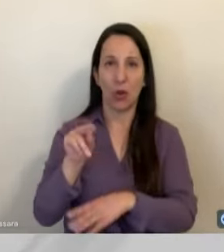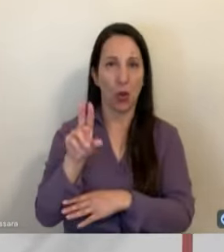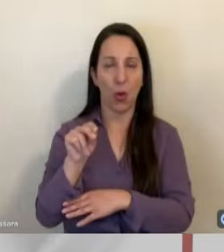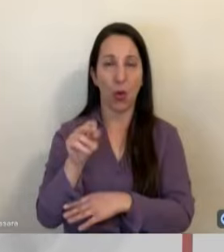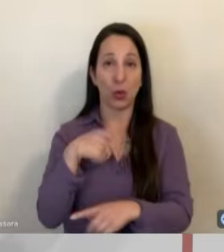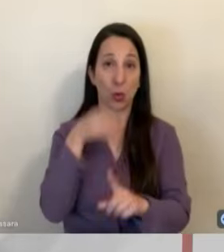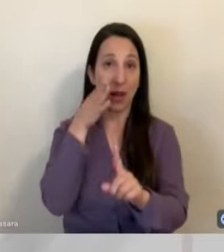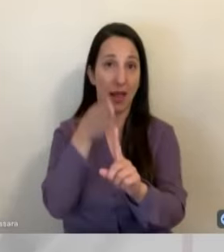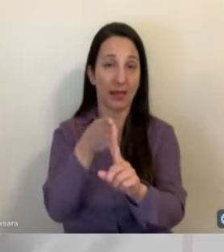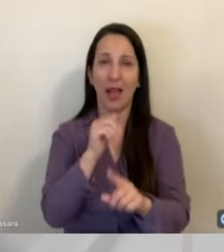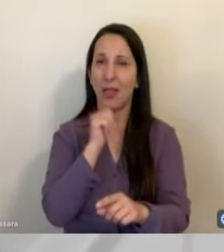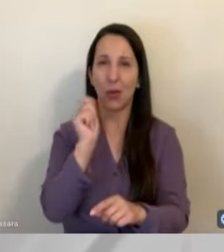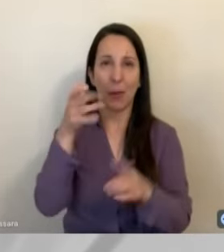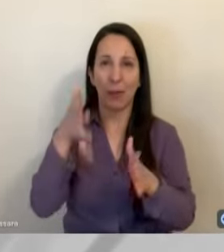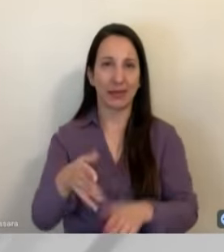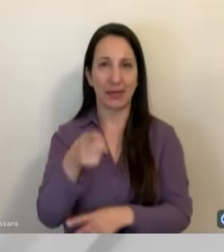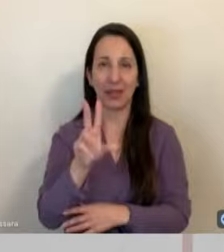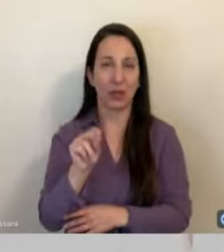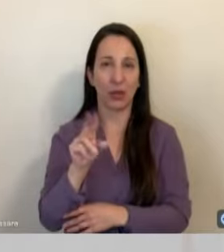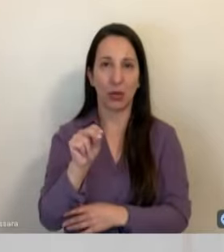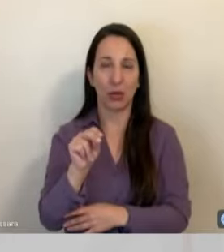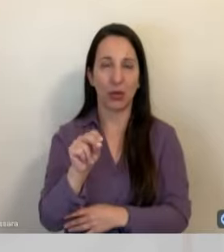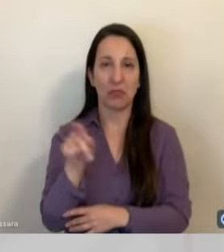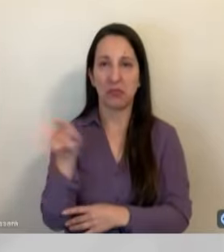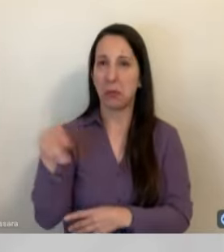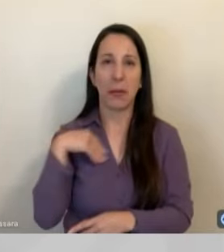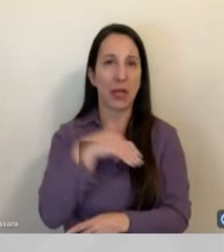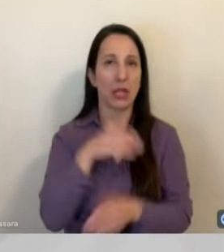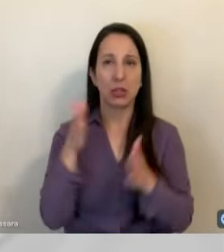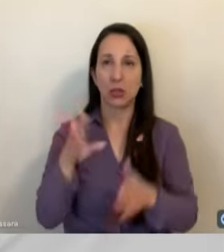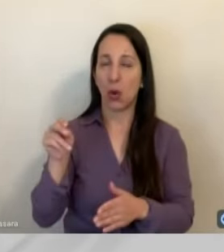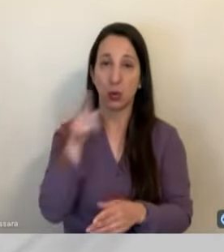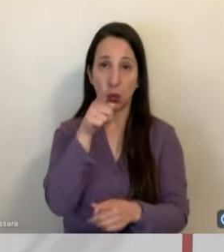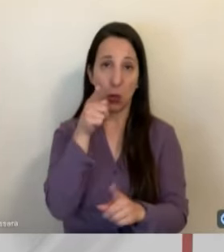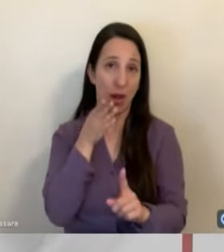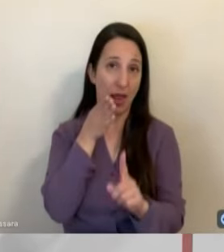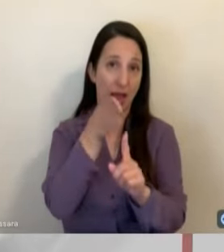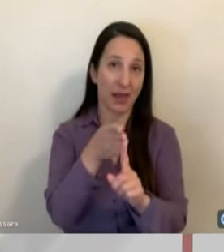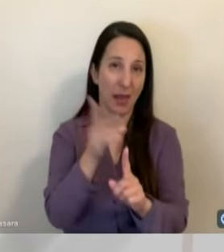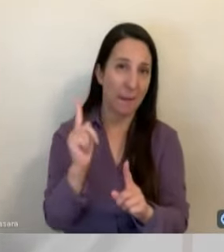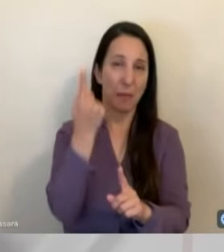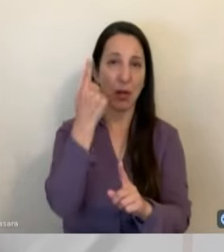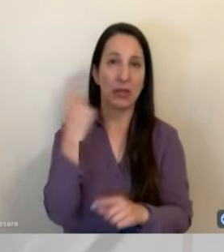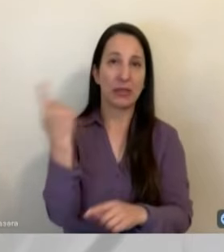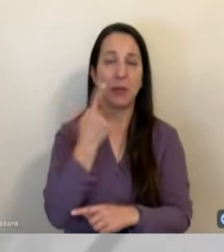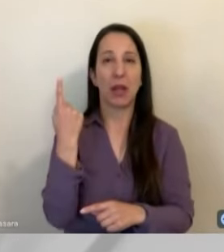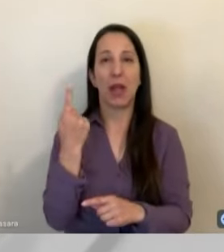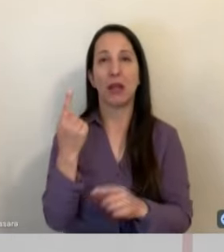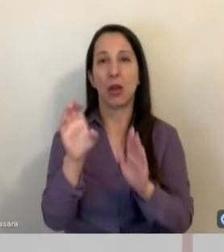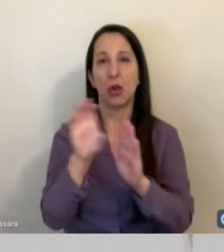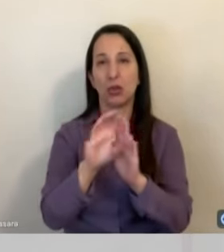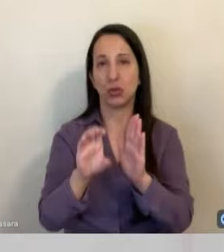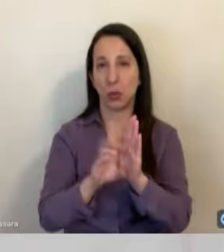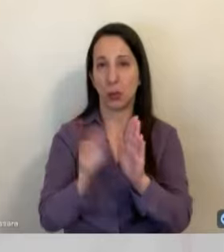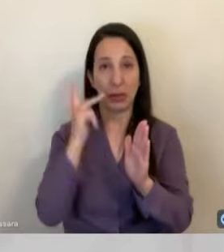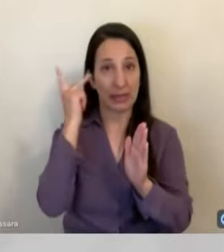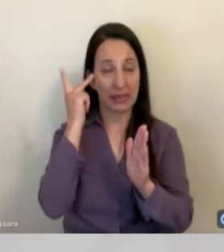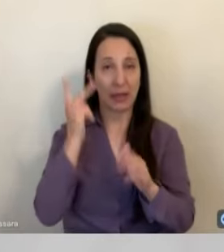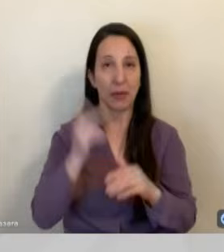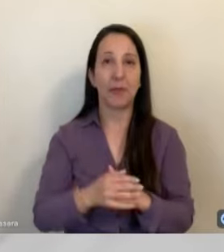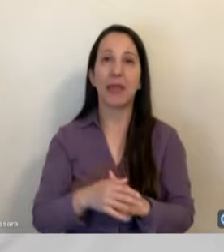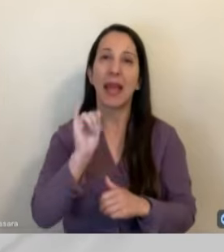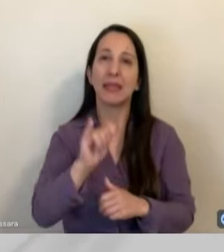el presidente ni con el ministro. La lealtad de uno, lo primero que debe ser es siempre con la Constitución. Y en eso yo creo que algunos